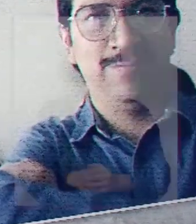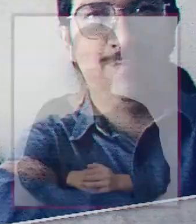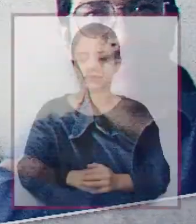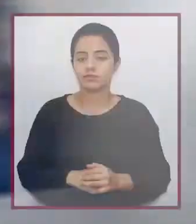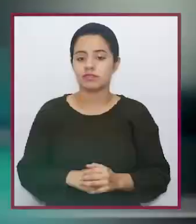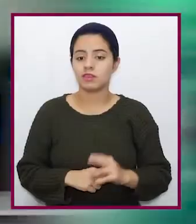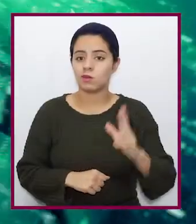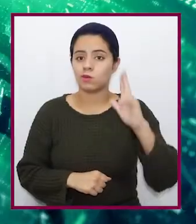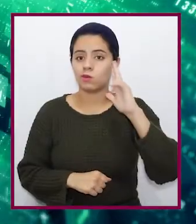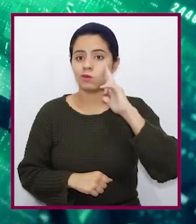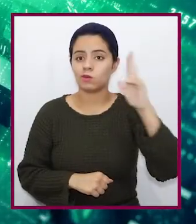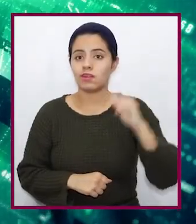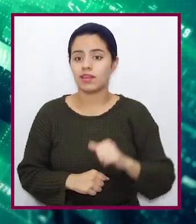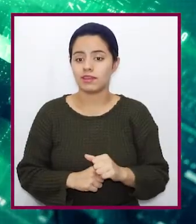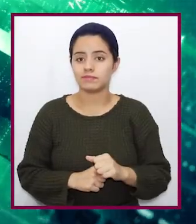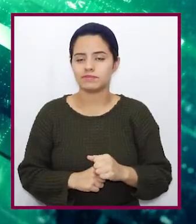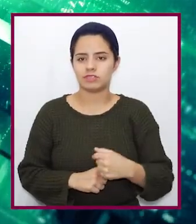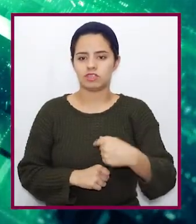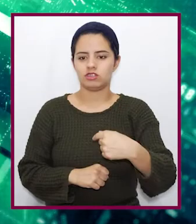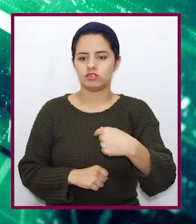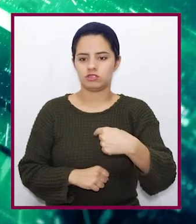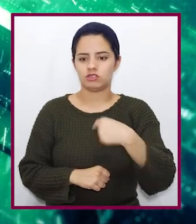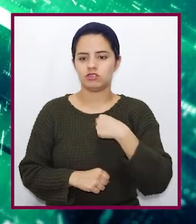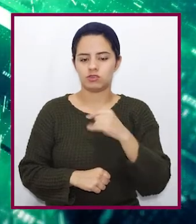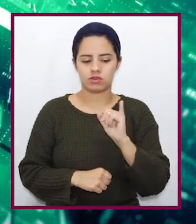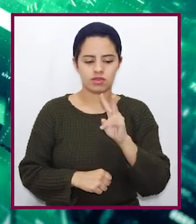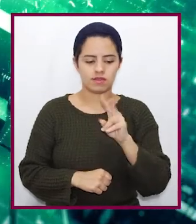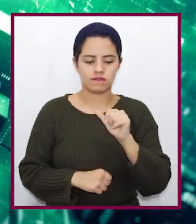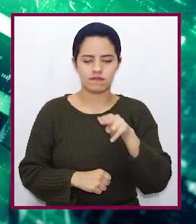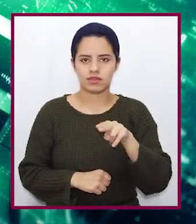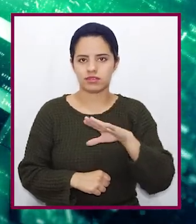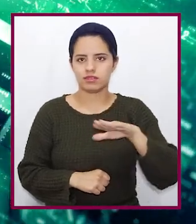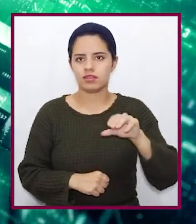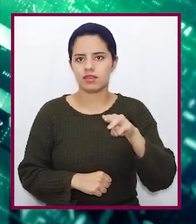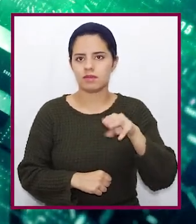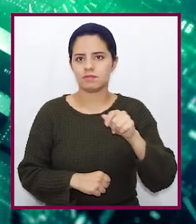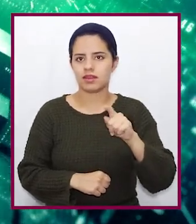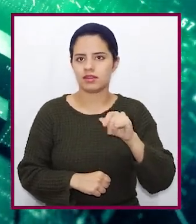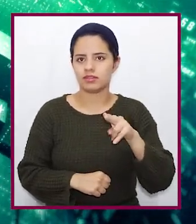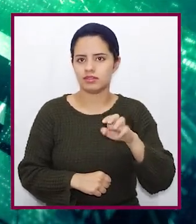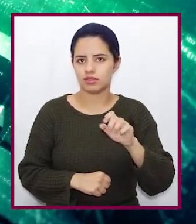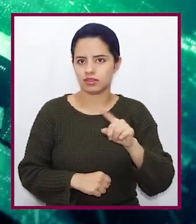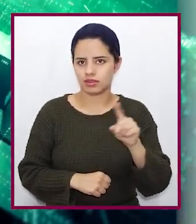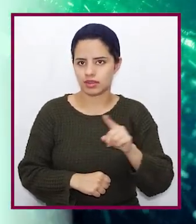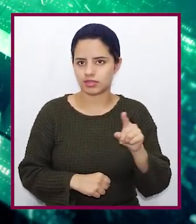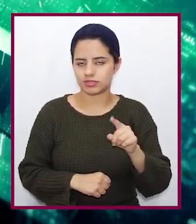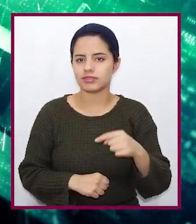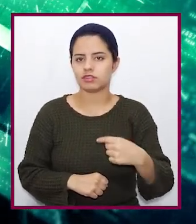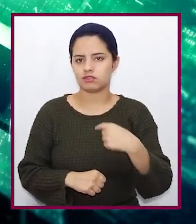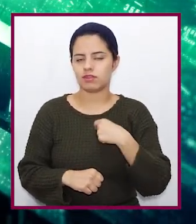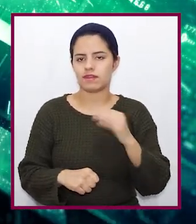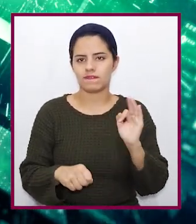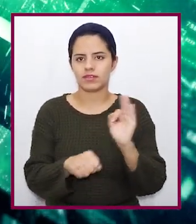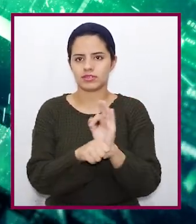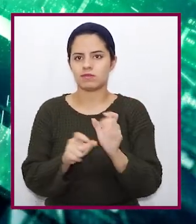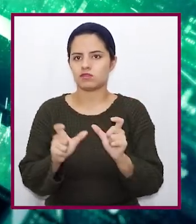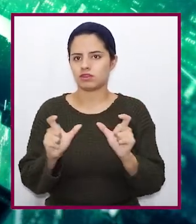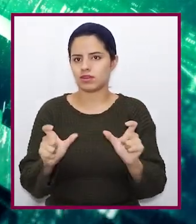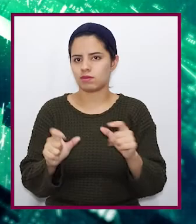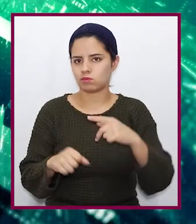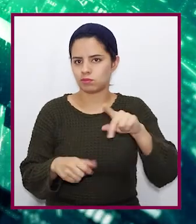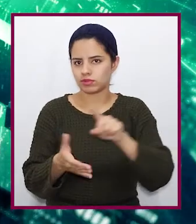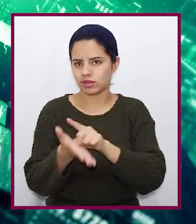Hola Gaby, hola Axel, yo soy Iván Martínez, soy oficial de incidencia en la Red en Defensa de los Derechos Digitales. Lo que queremos es